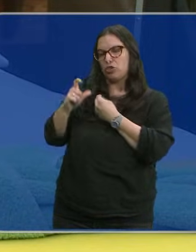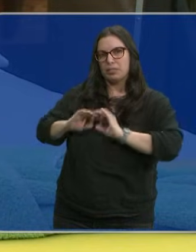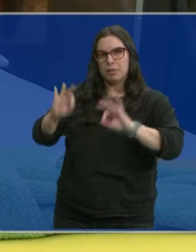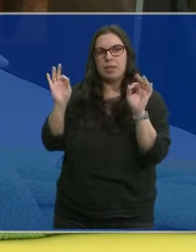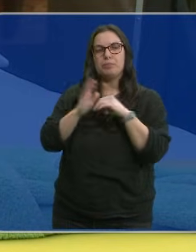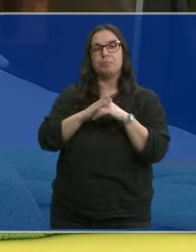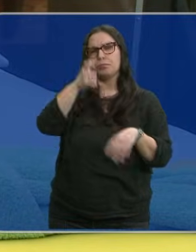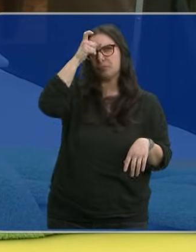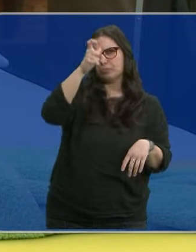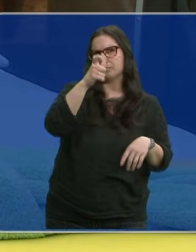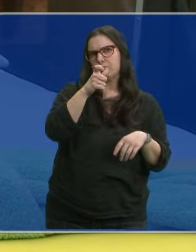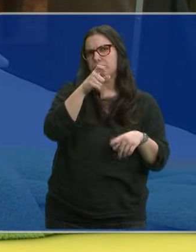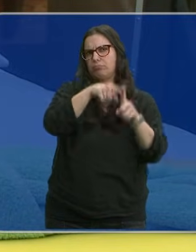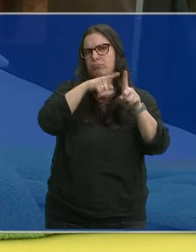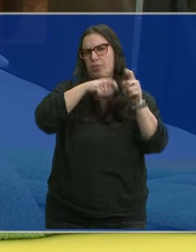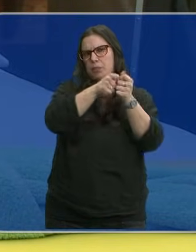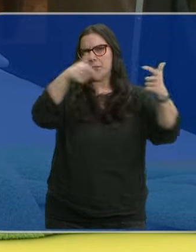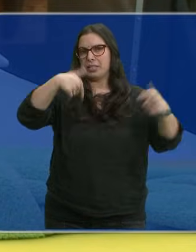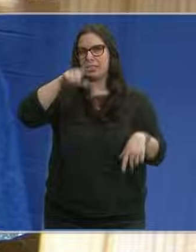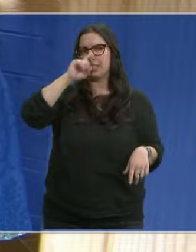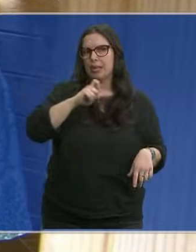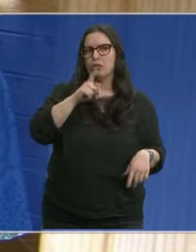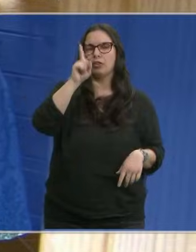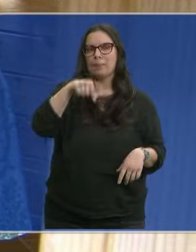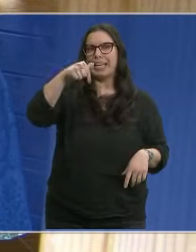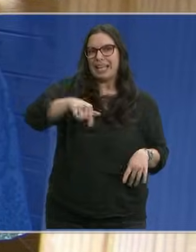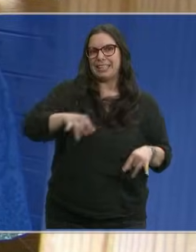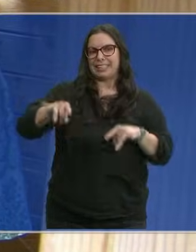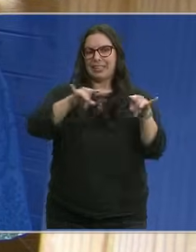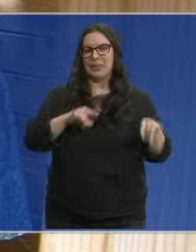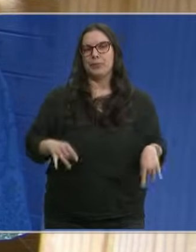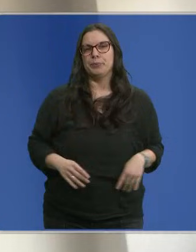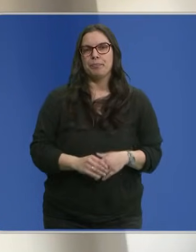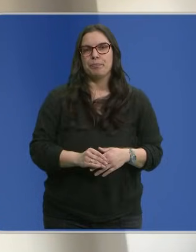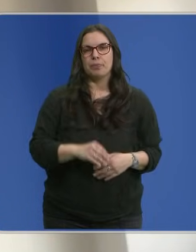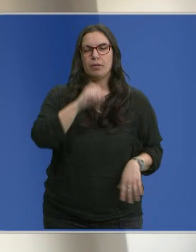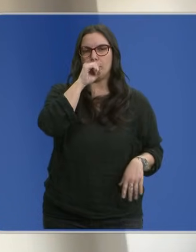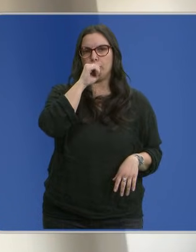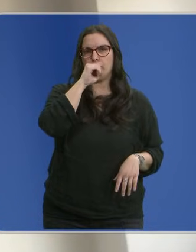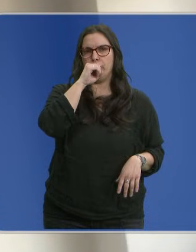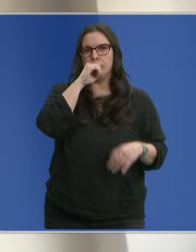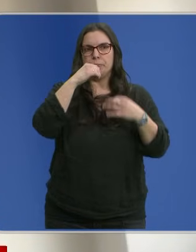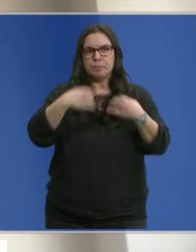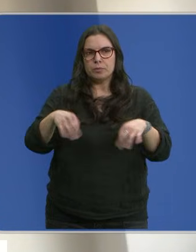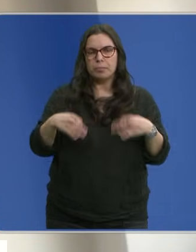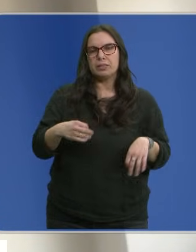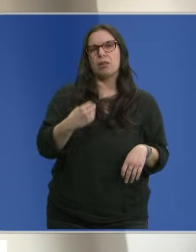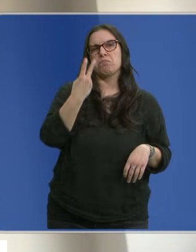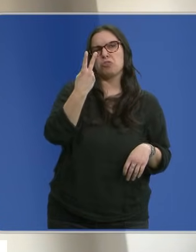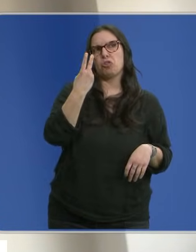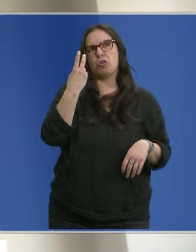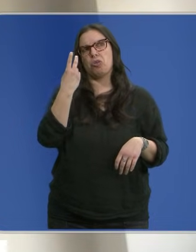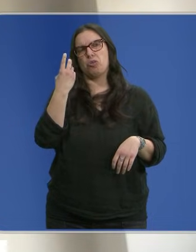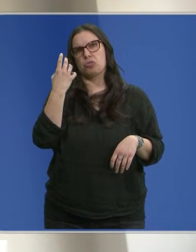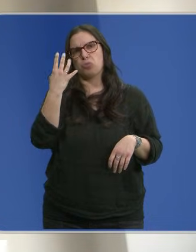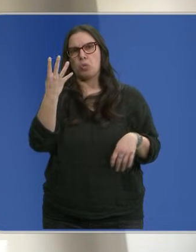especial. Lo rural gana peso, sí, un año más y aquí, en nuestra tierra. Generalmente 2-4 noches.